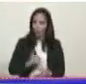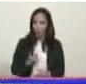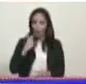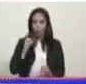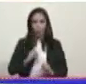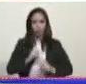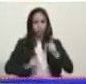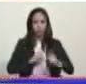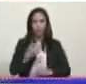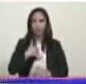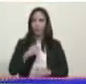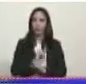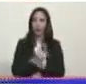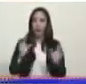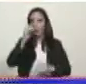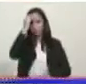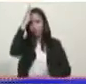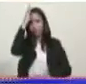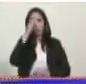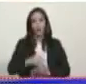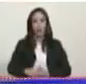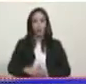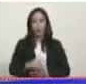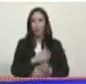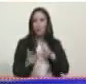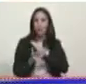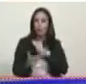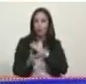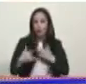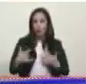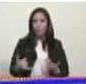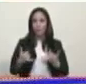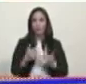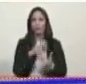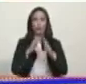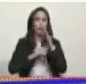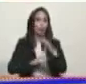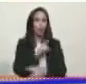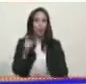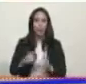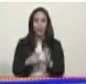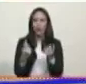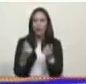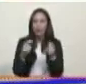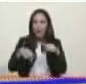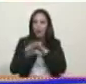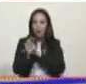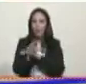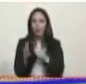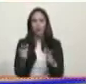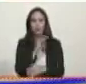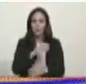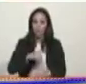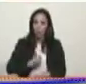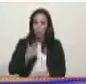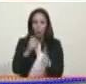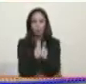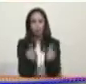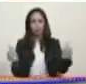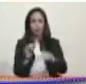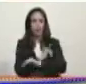nuestro conocimiento, nuestro saber tecnológico, todo lo que hace falta en el país y romper la